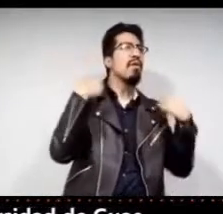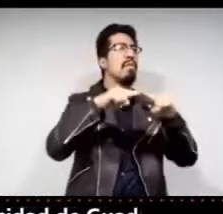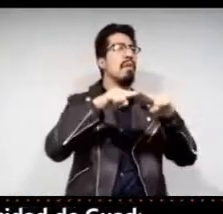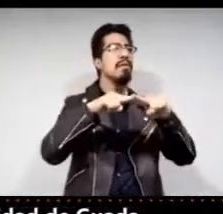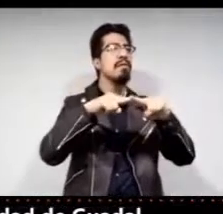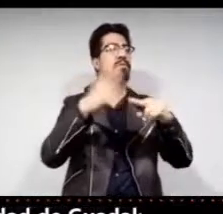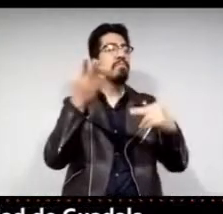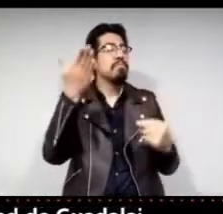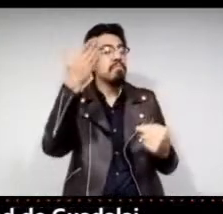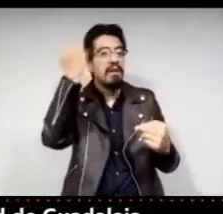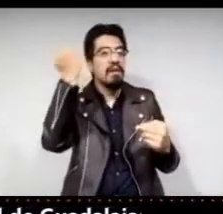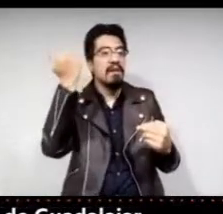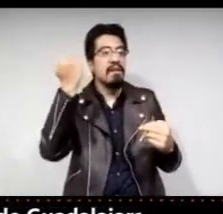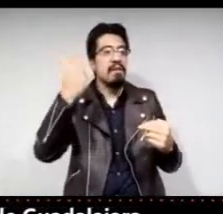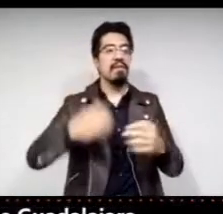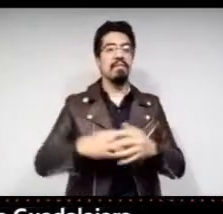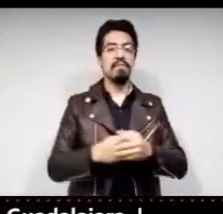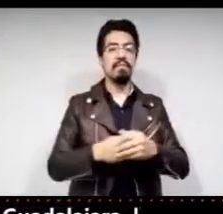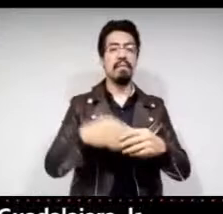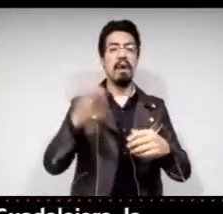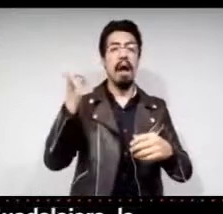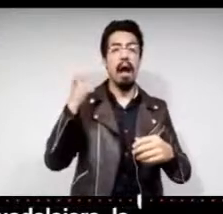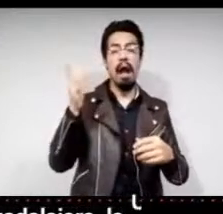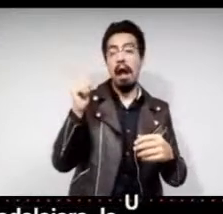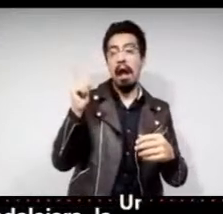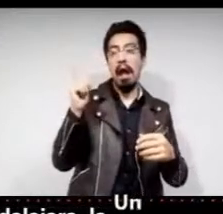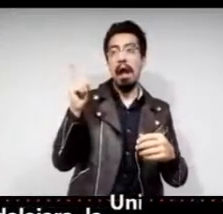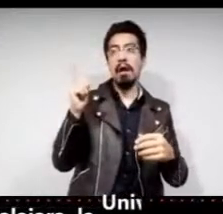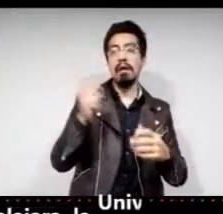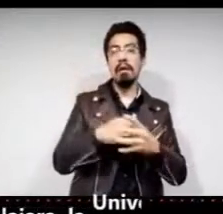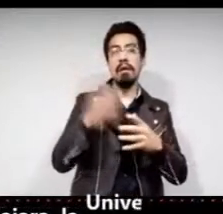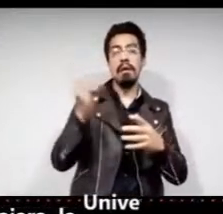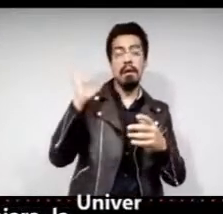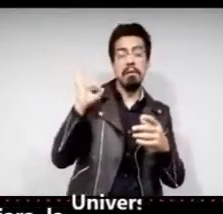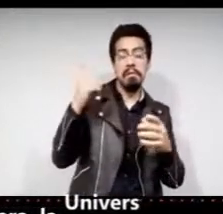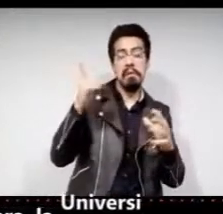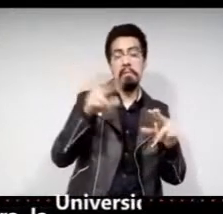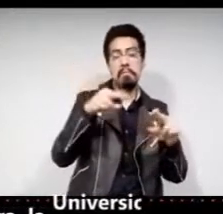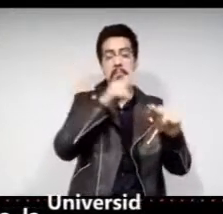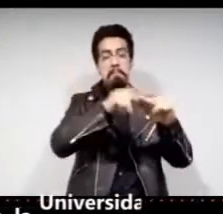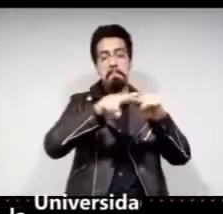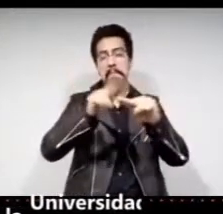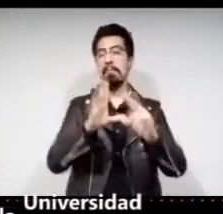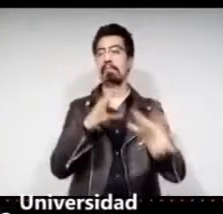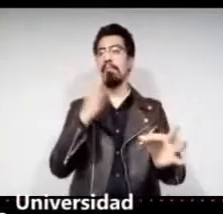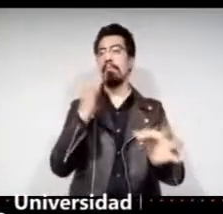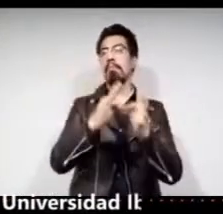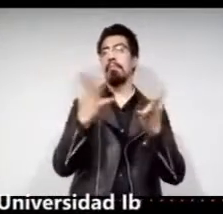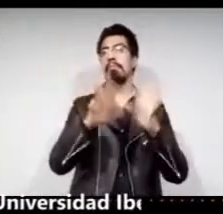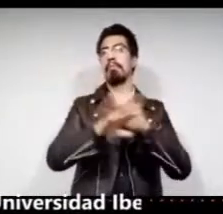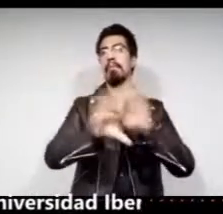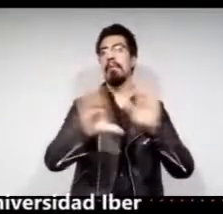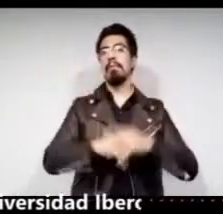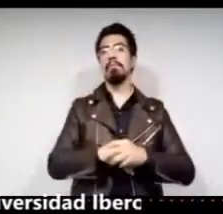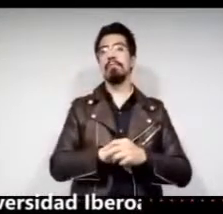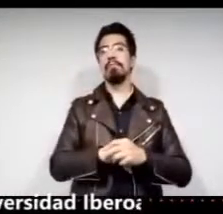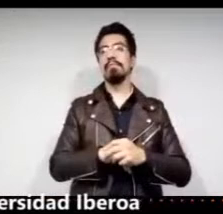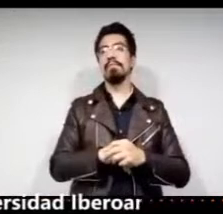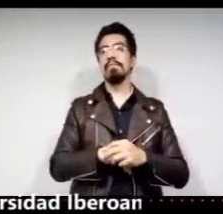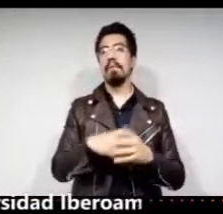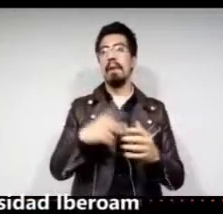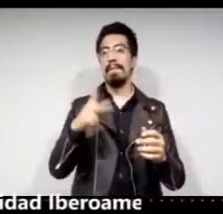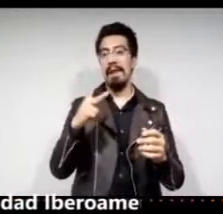o era simplemente estar cumpliendo con el hecho de estar sentados en el aula, ¿no? Entonces, ahora es como muy